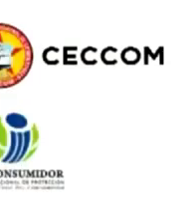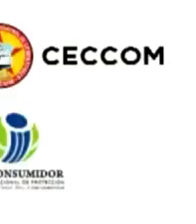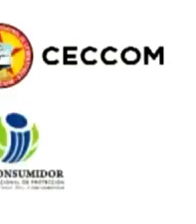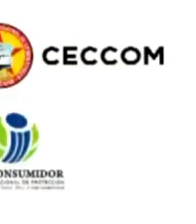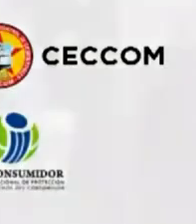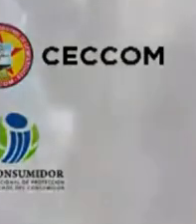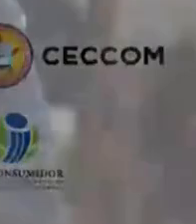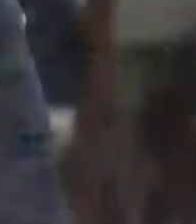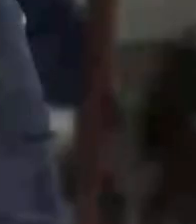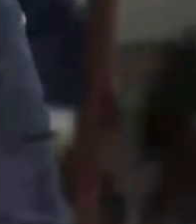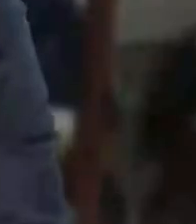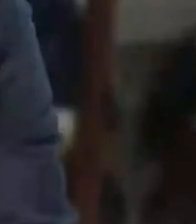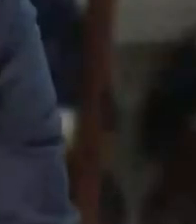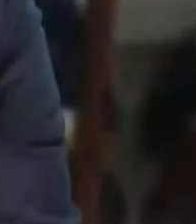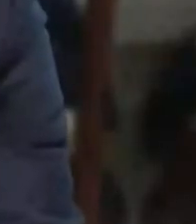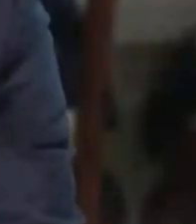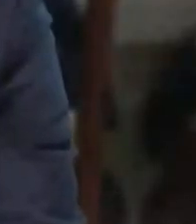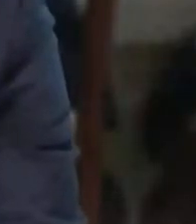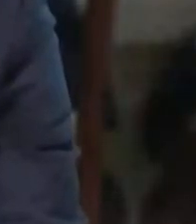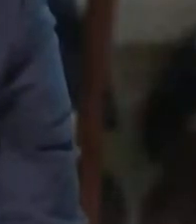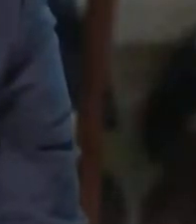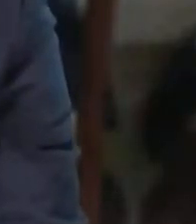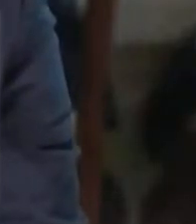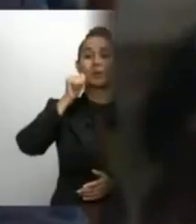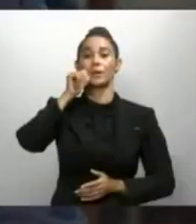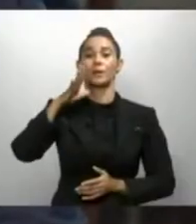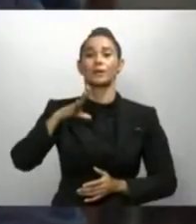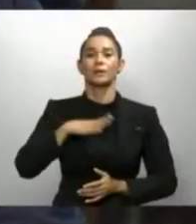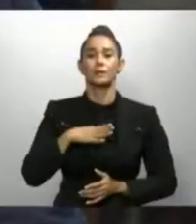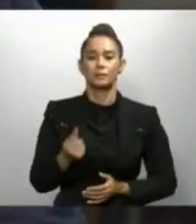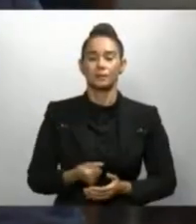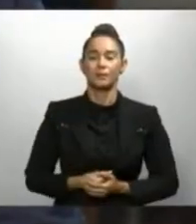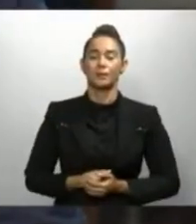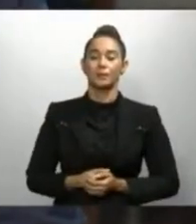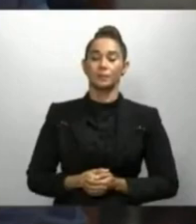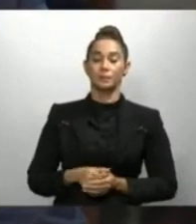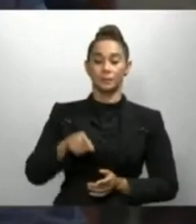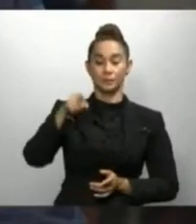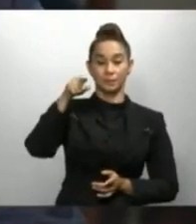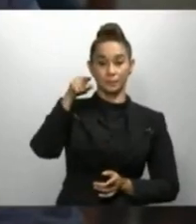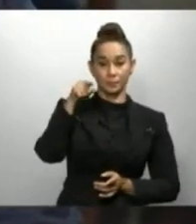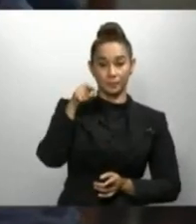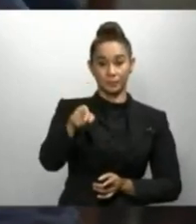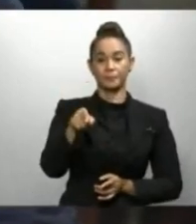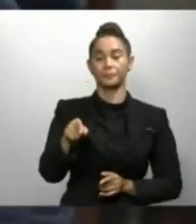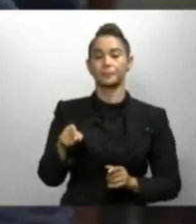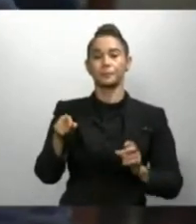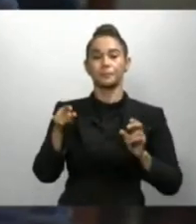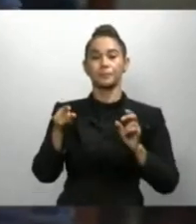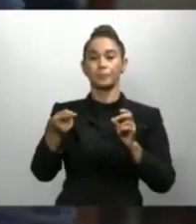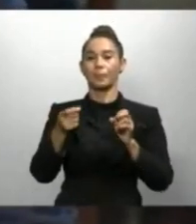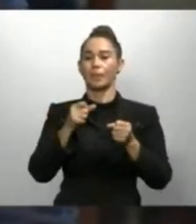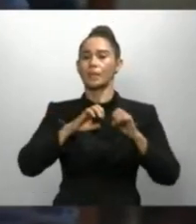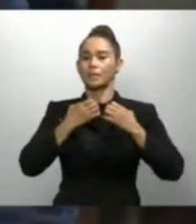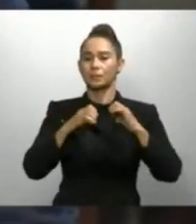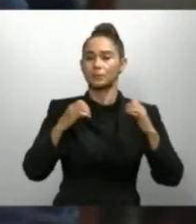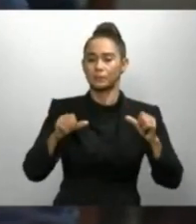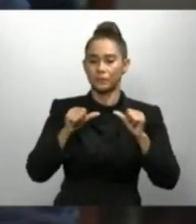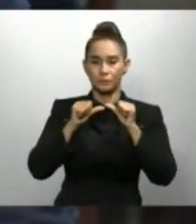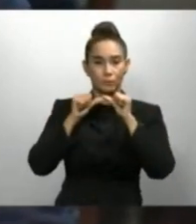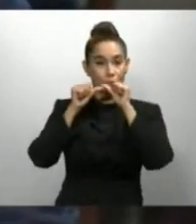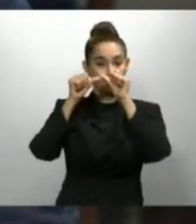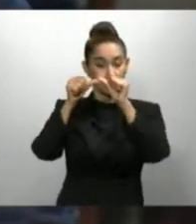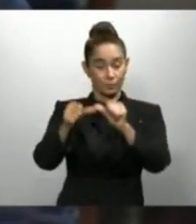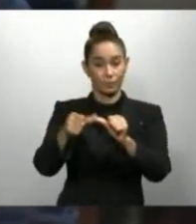hidrocarburos. Señoras y señores, nada de esto tendrá un efecto favorable y duradero si